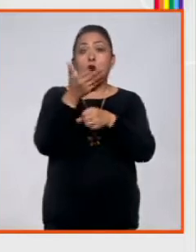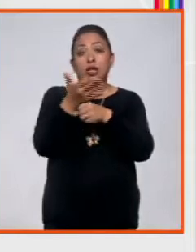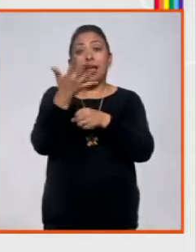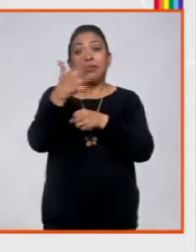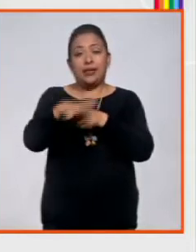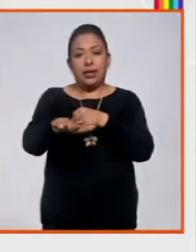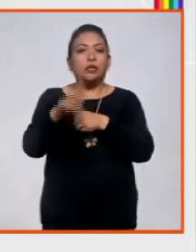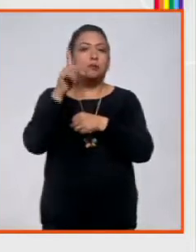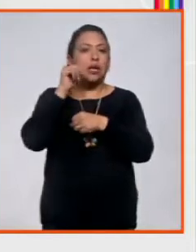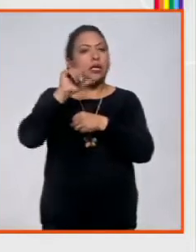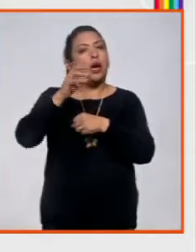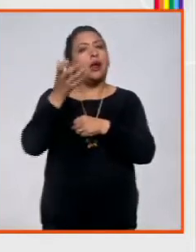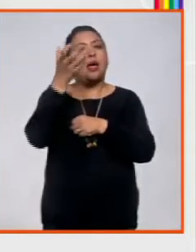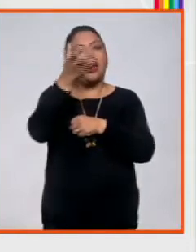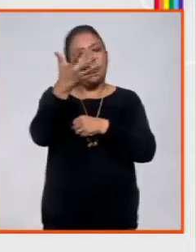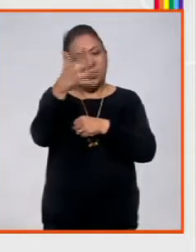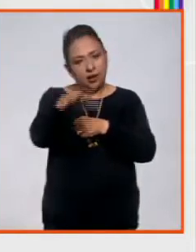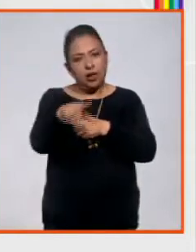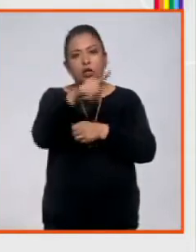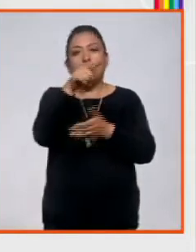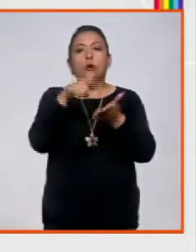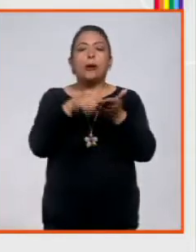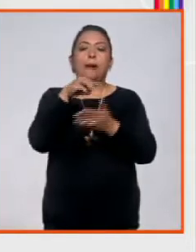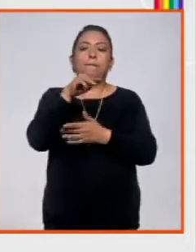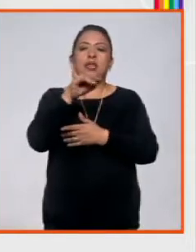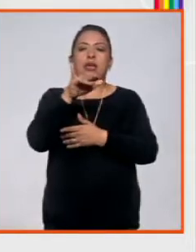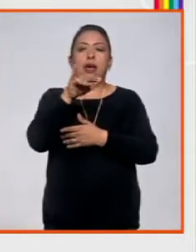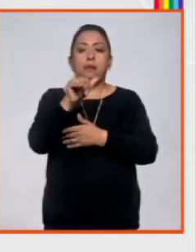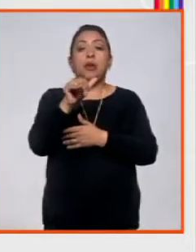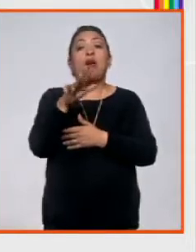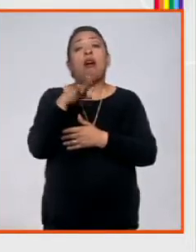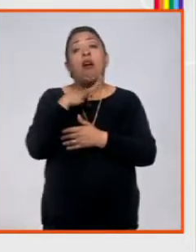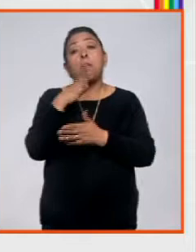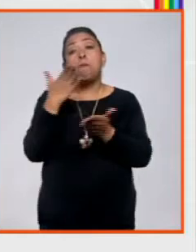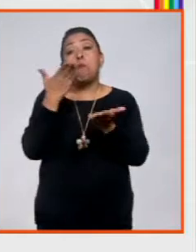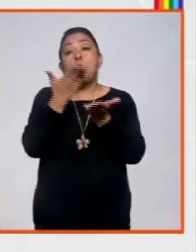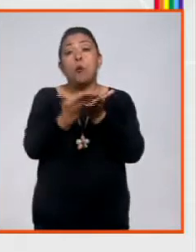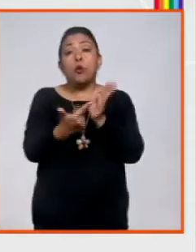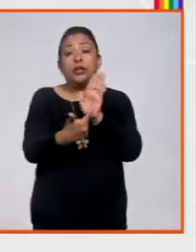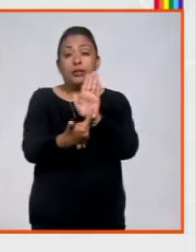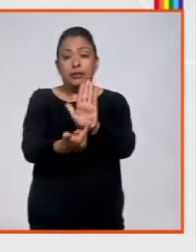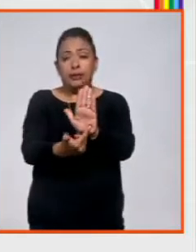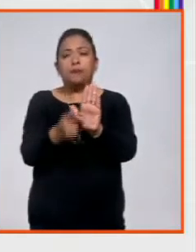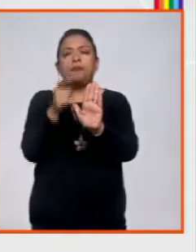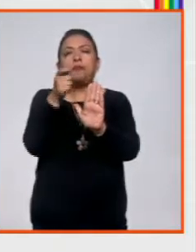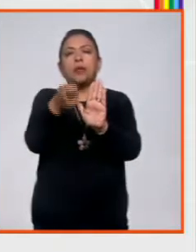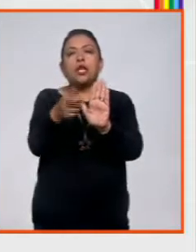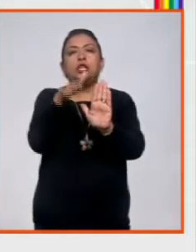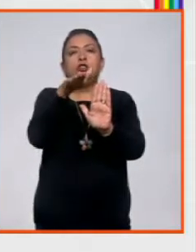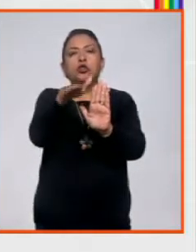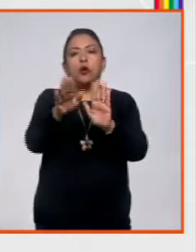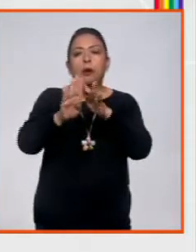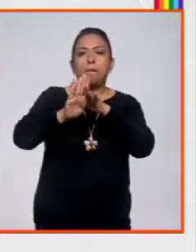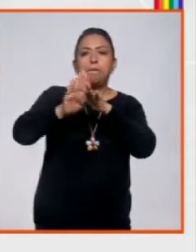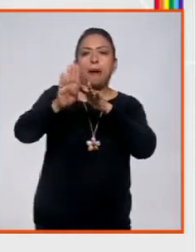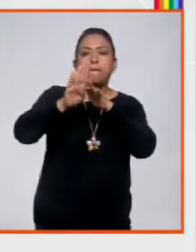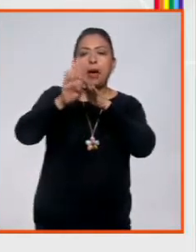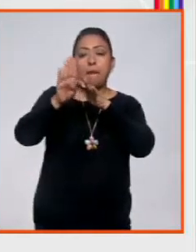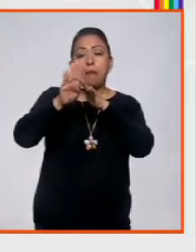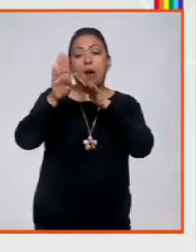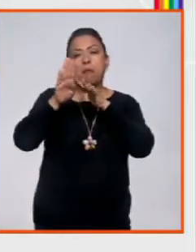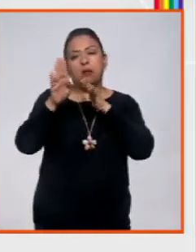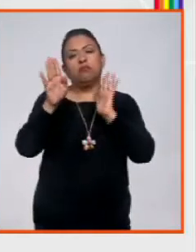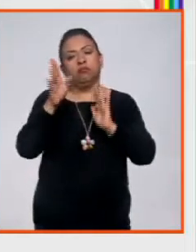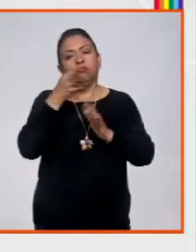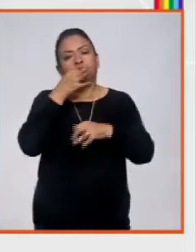10 mañana van otros 10 en miami y justamente uno de los postulados que estos se están presentando tiene que ver con flujos migratorios al